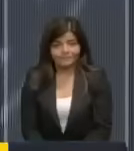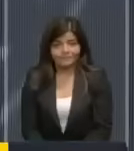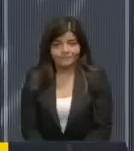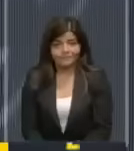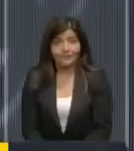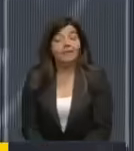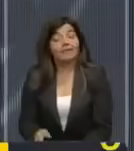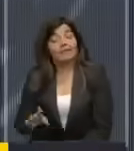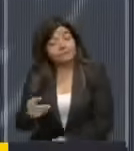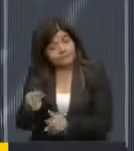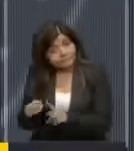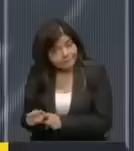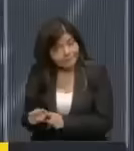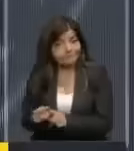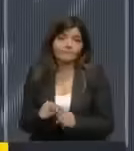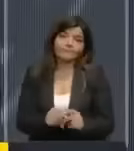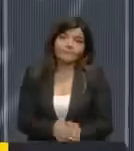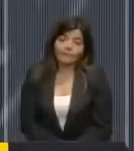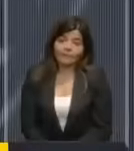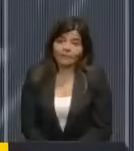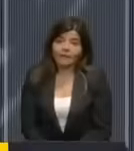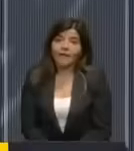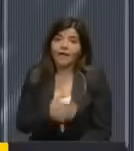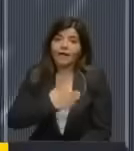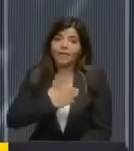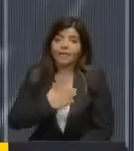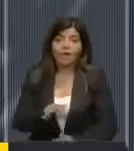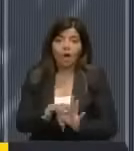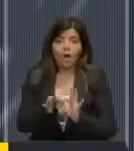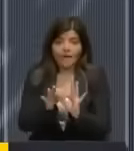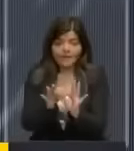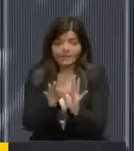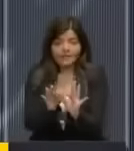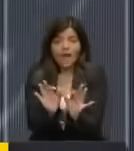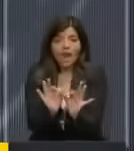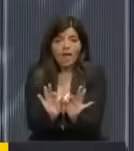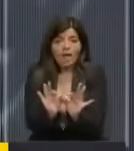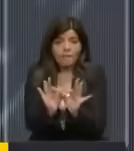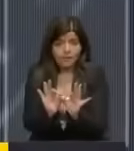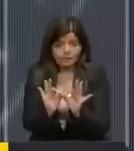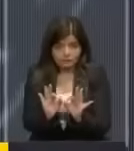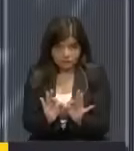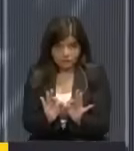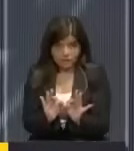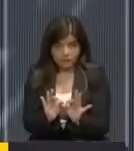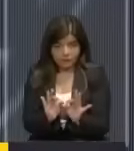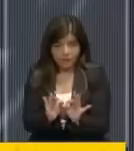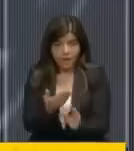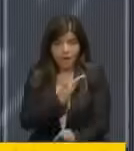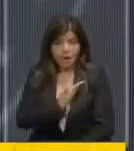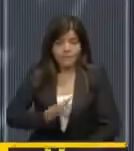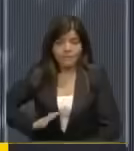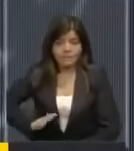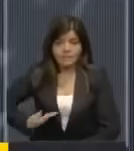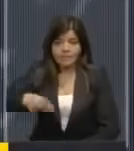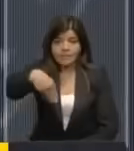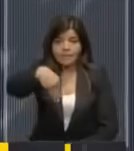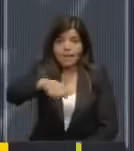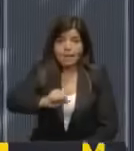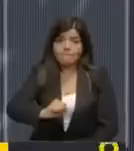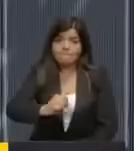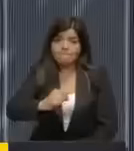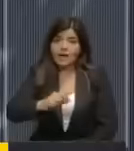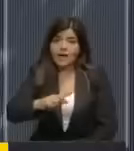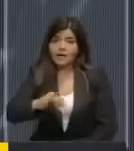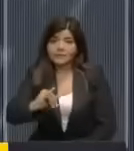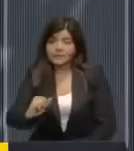Por otra parte, quiero agradecerle muy especialmente al presidente Macri y a la